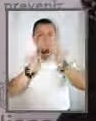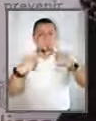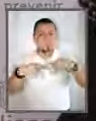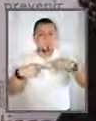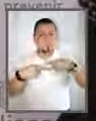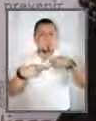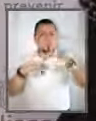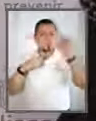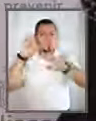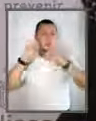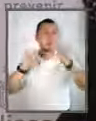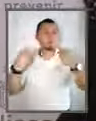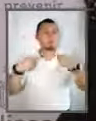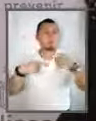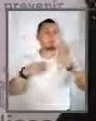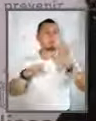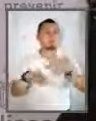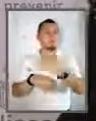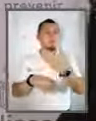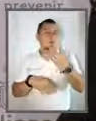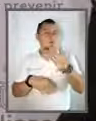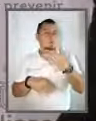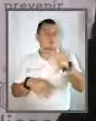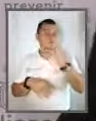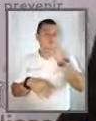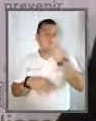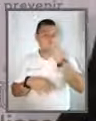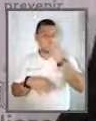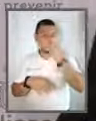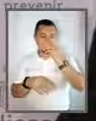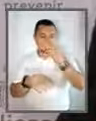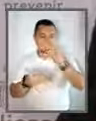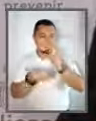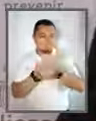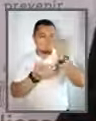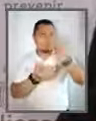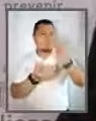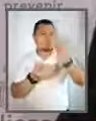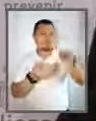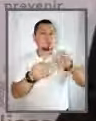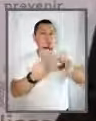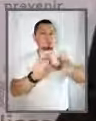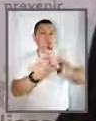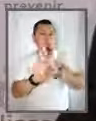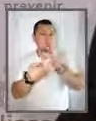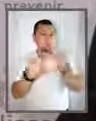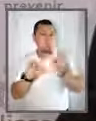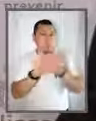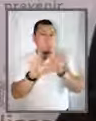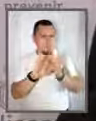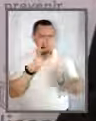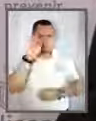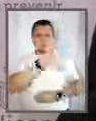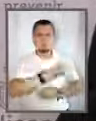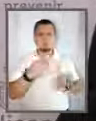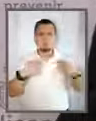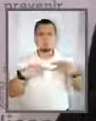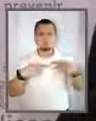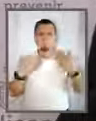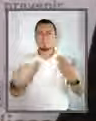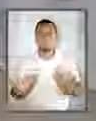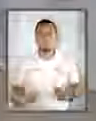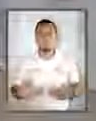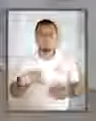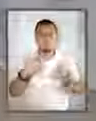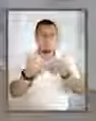se encontraban ante un hecho inminente de riesgo sanitario, procede el Ministerio Público a apoyar al